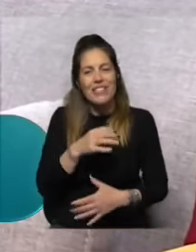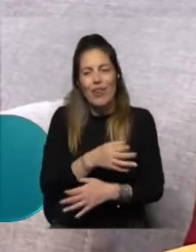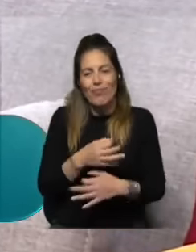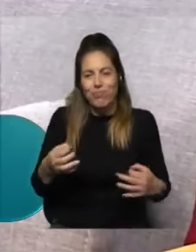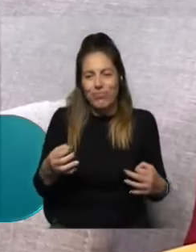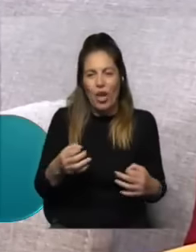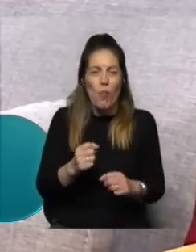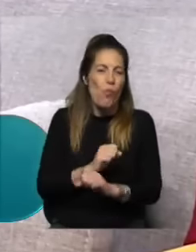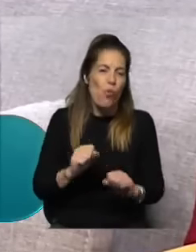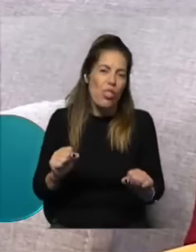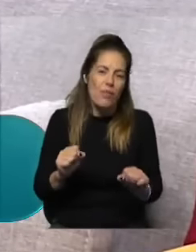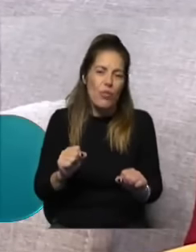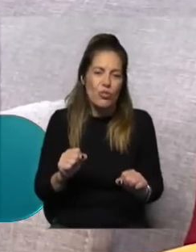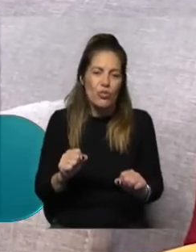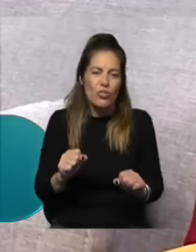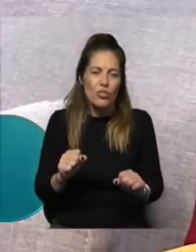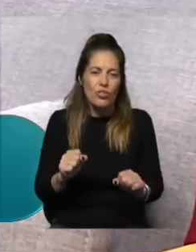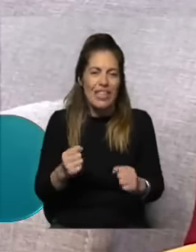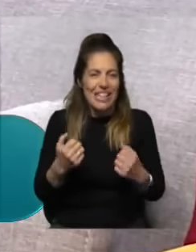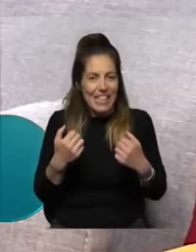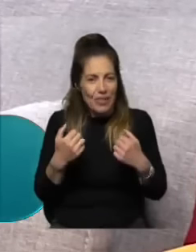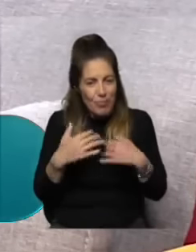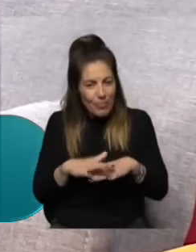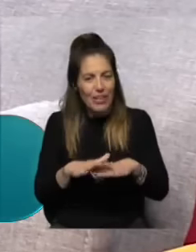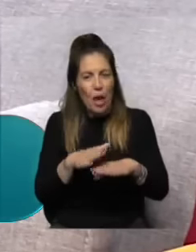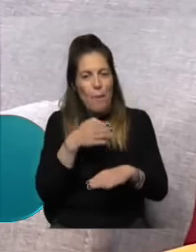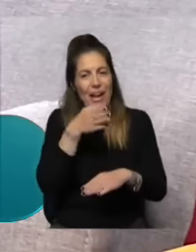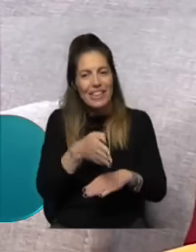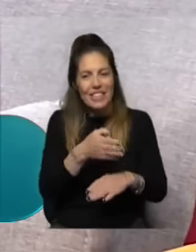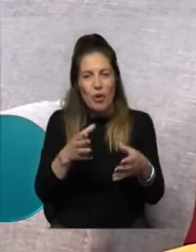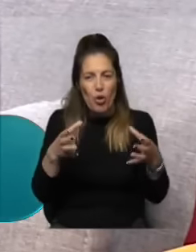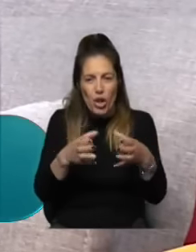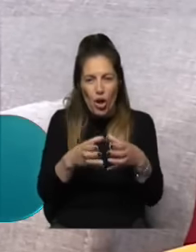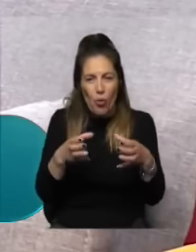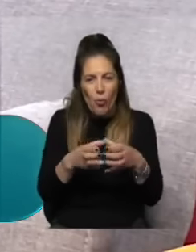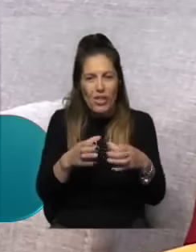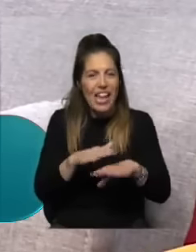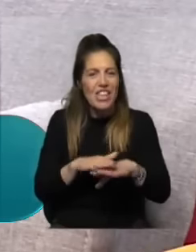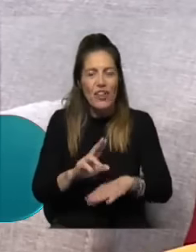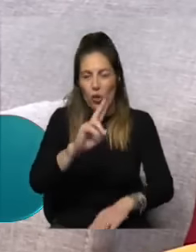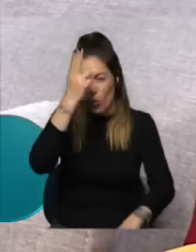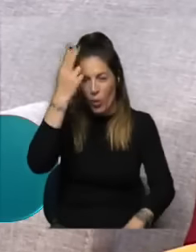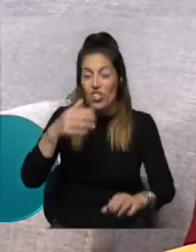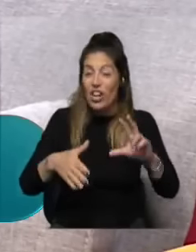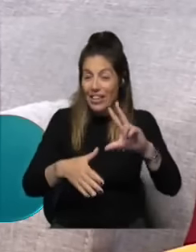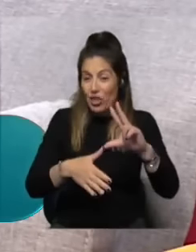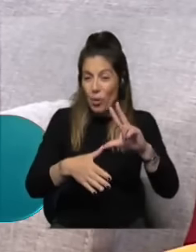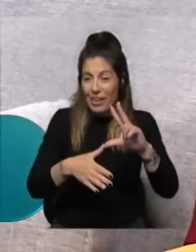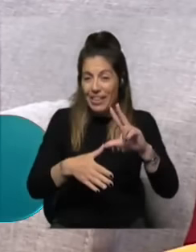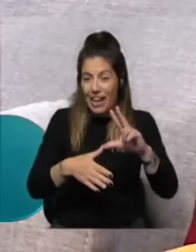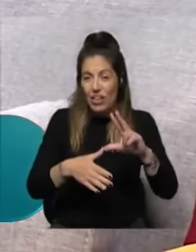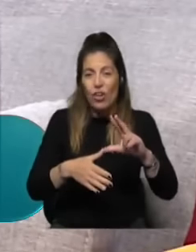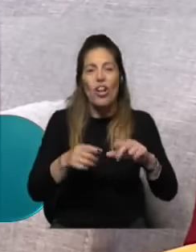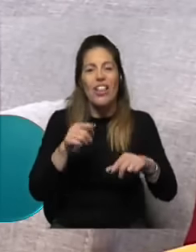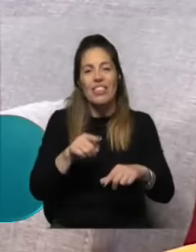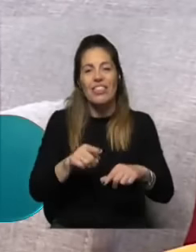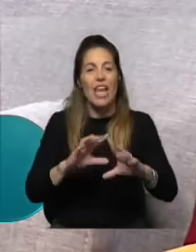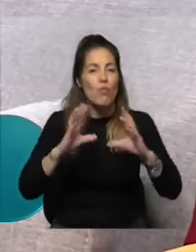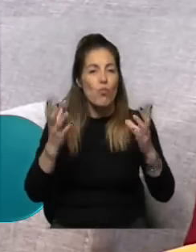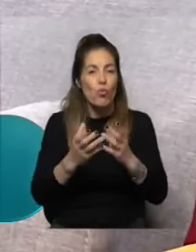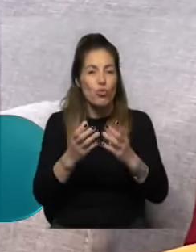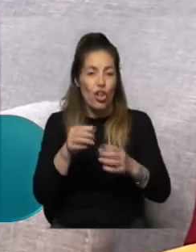Pudimos ser participantes de una comunidad, no solo a nivel uruguayo, sino a nivel latinoamericano, del mundo de